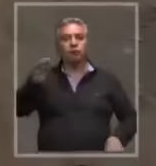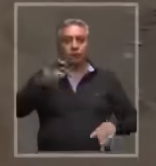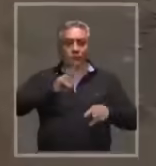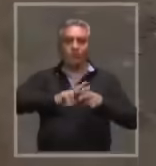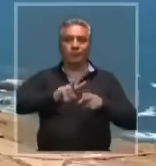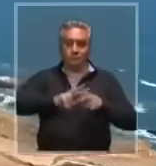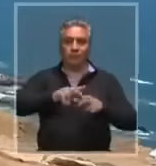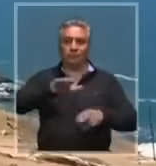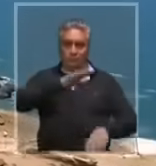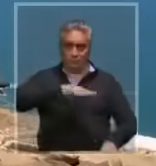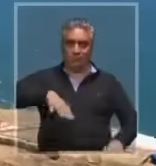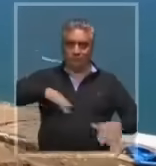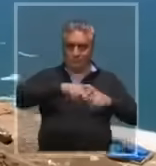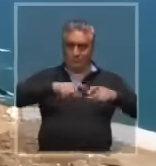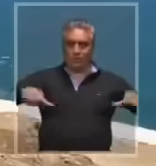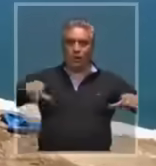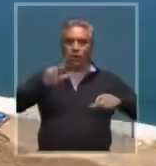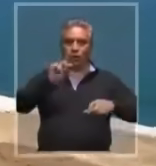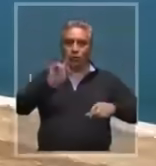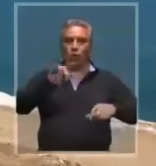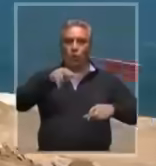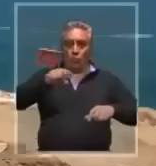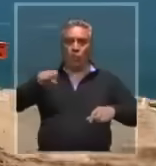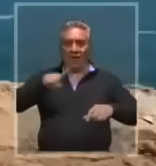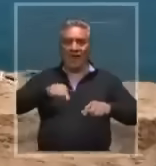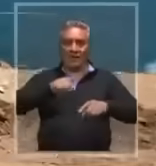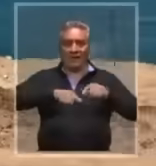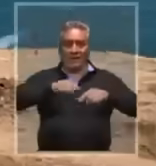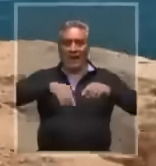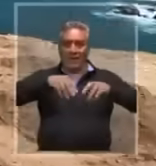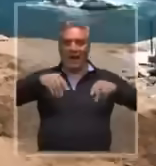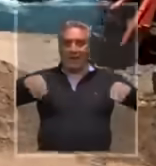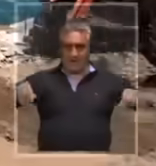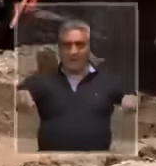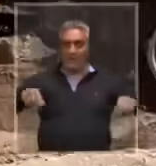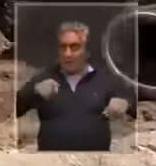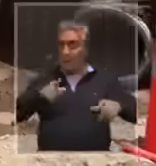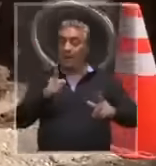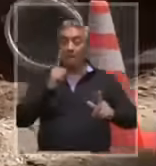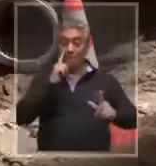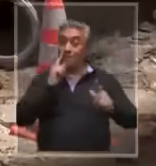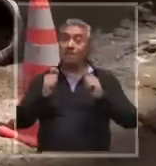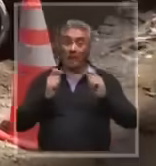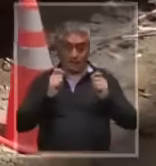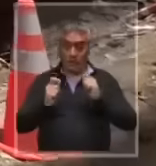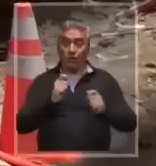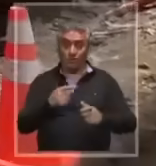campo dunar y sus reales, cuantiosas y peligrosas consecuencias.